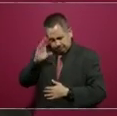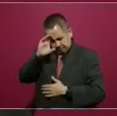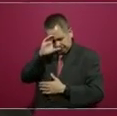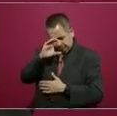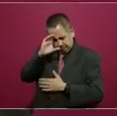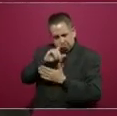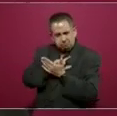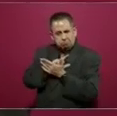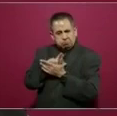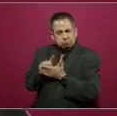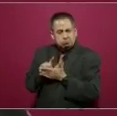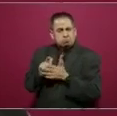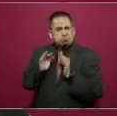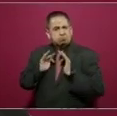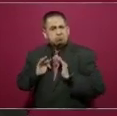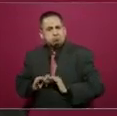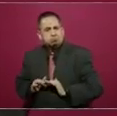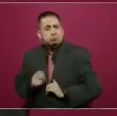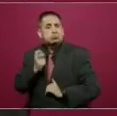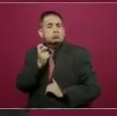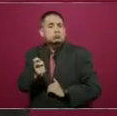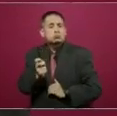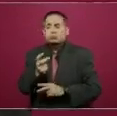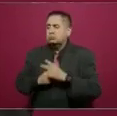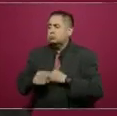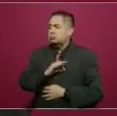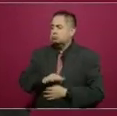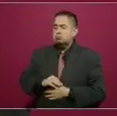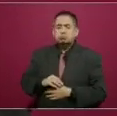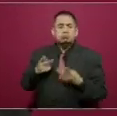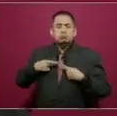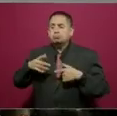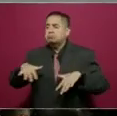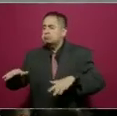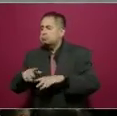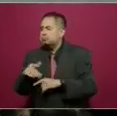nuestra conciencia y estar bien con el prójimo.